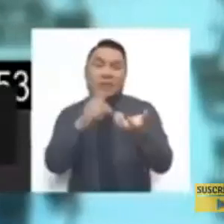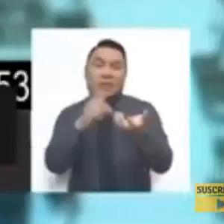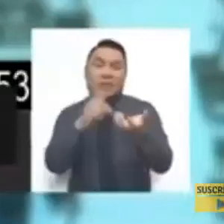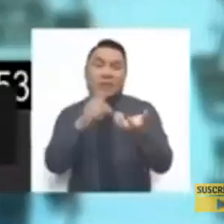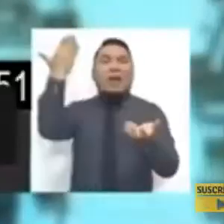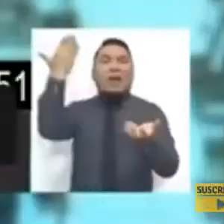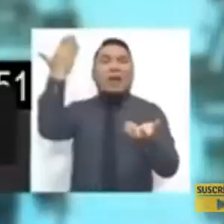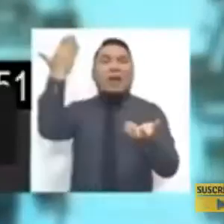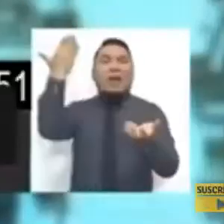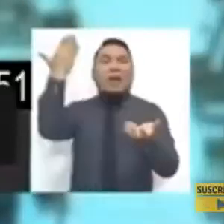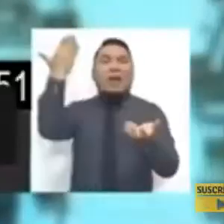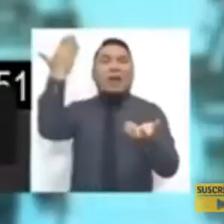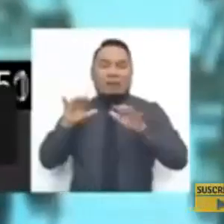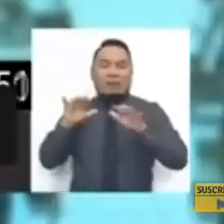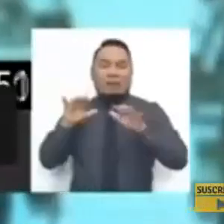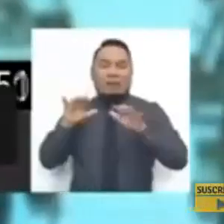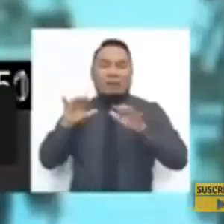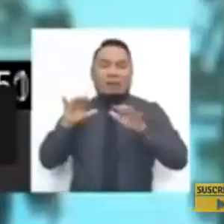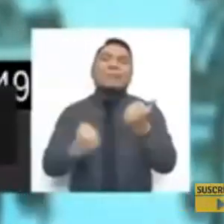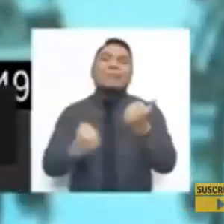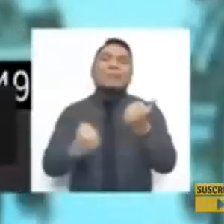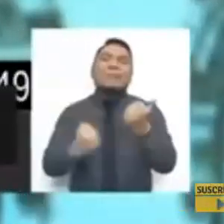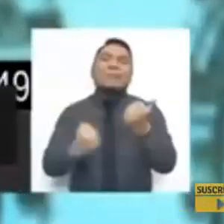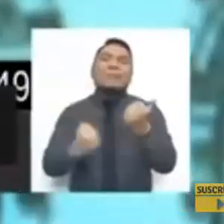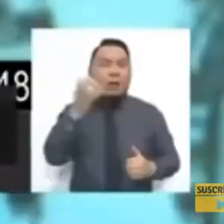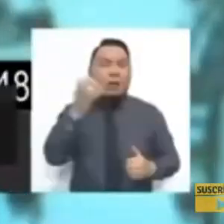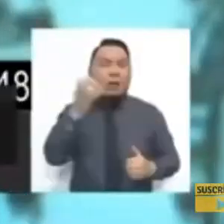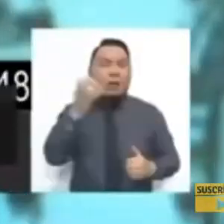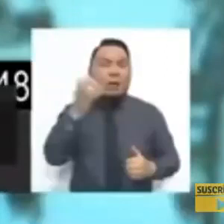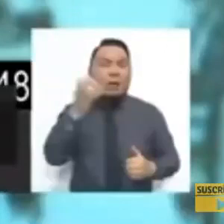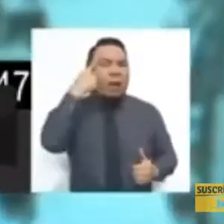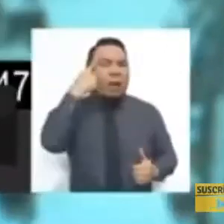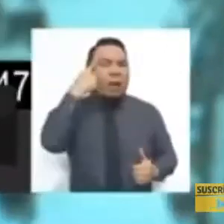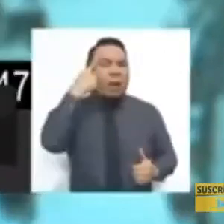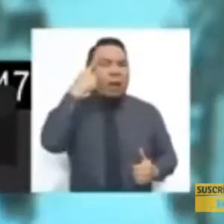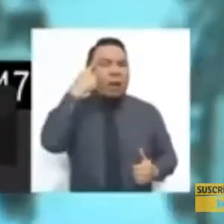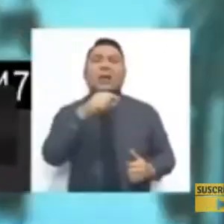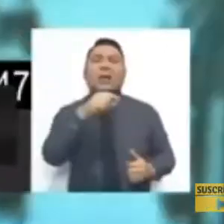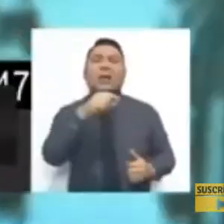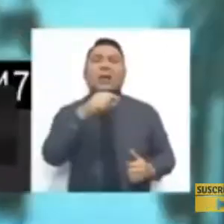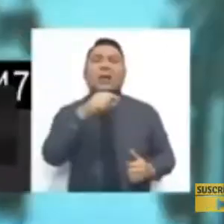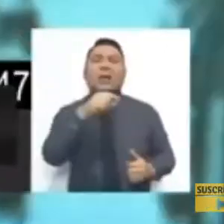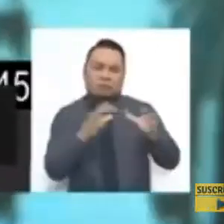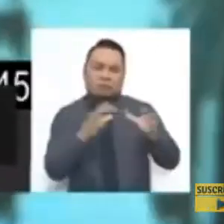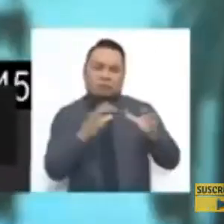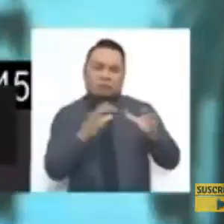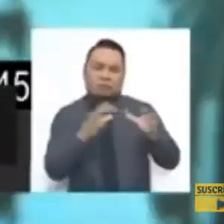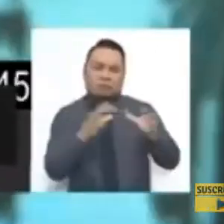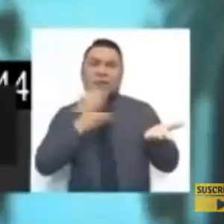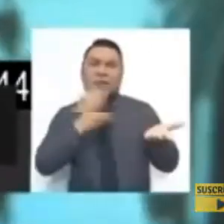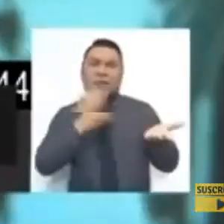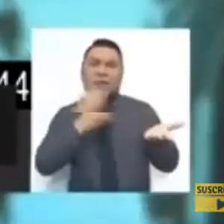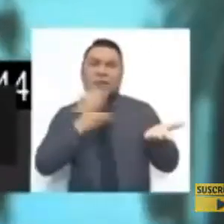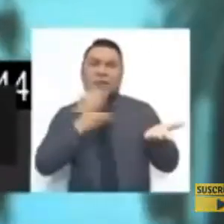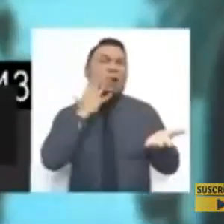nuestra caravana y que le rompió la cabeza a una simpatizante nuestra. Yo hoy